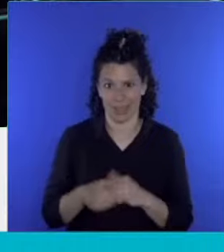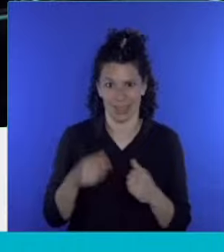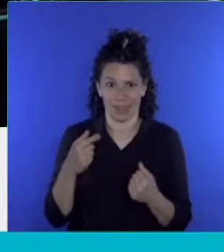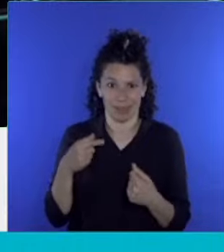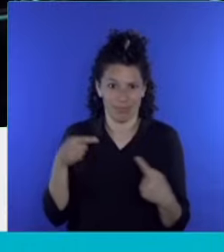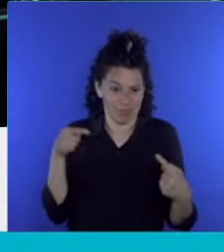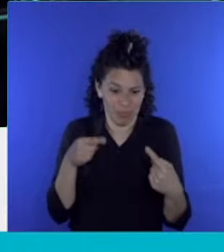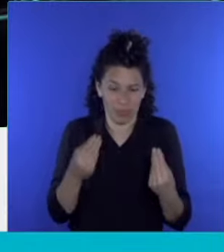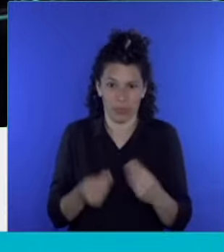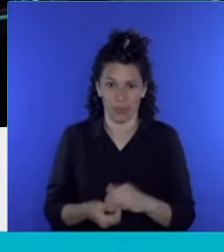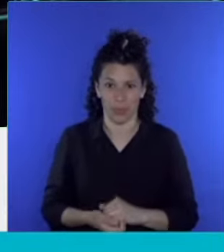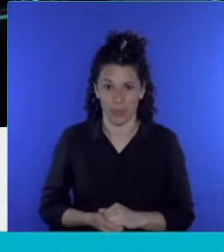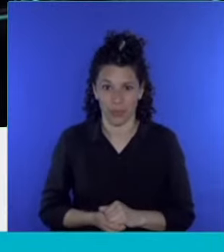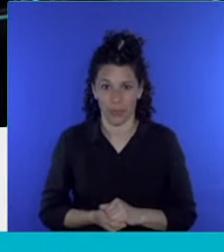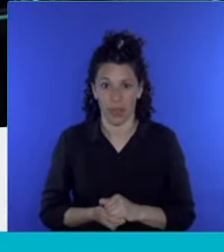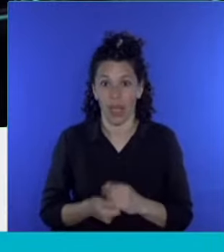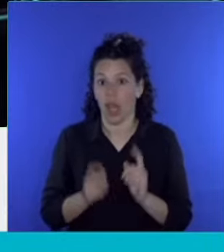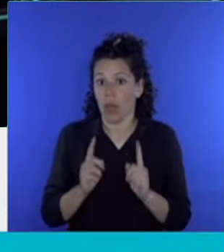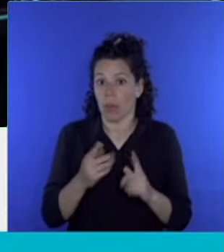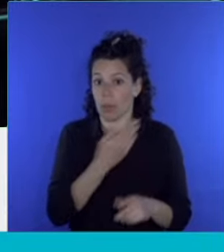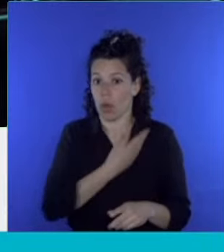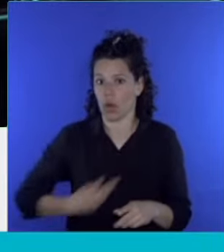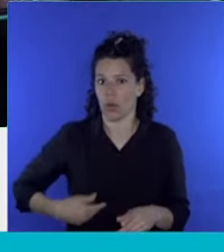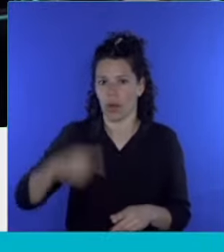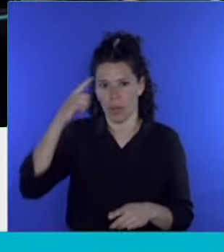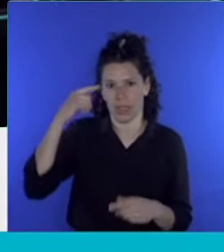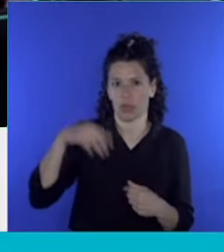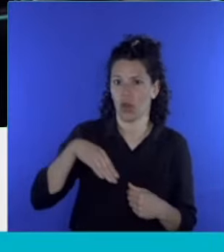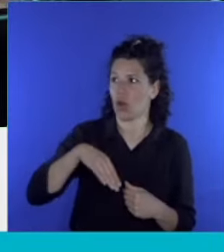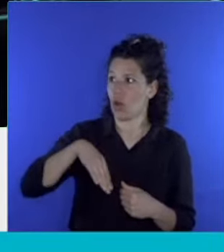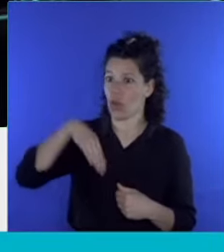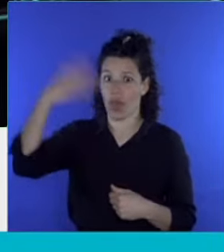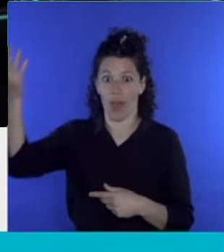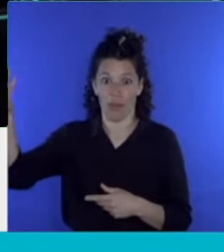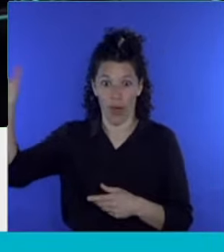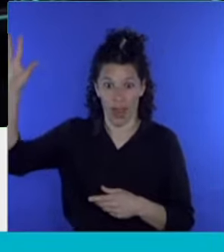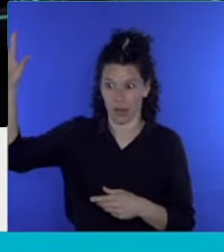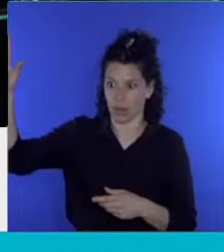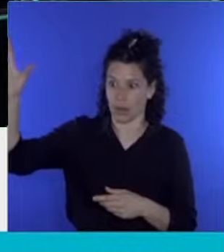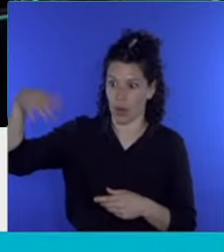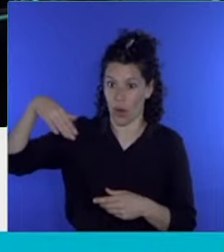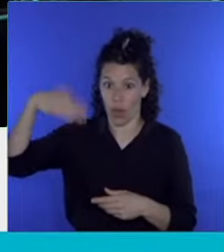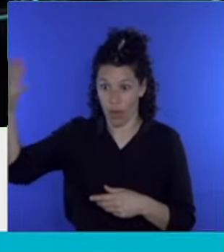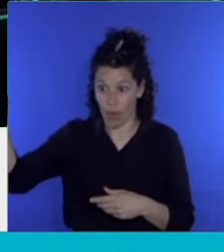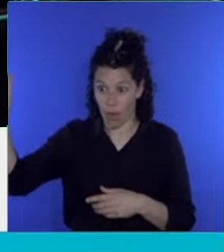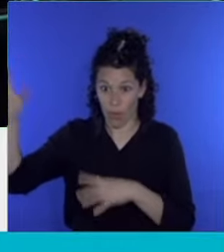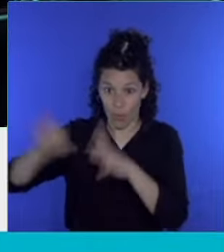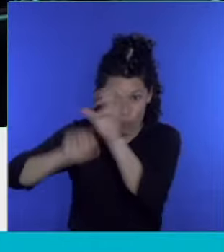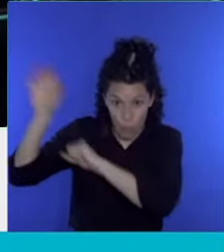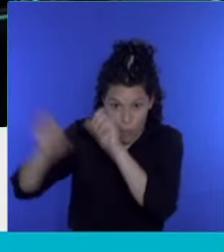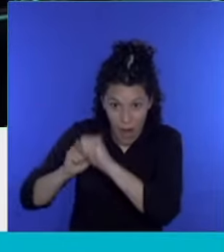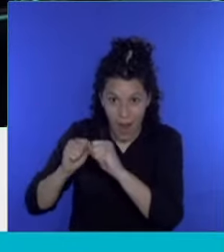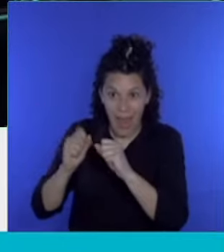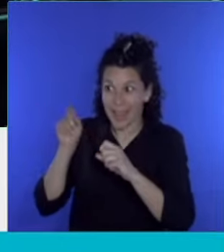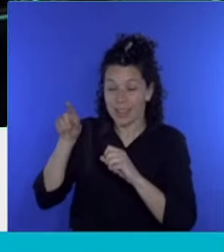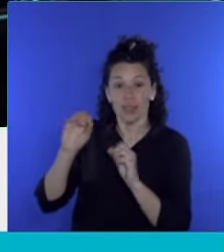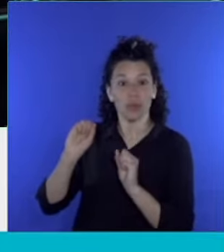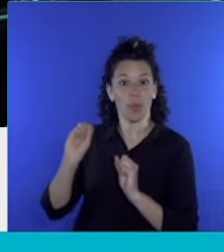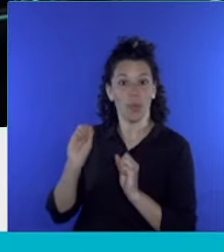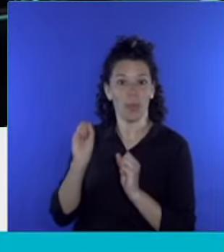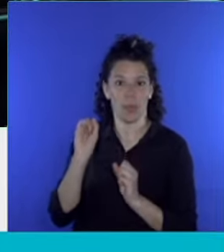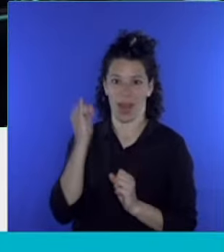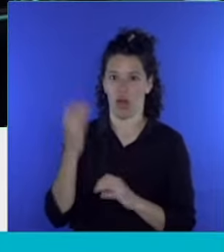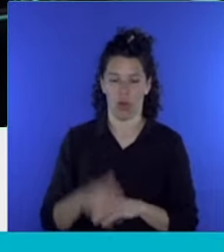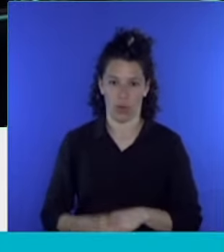este gobierno piensa que todo lo importado es mejor y destruye la industria nacional también piensa que el